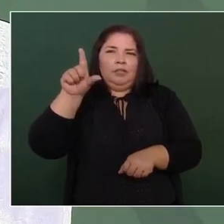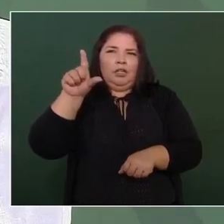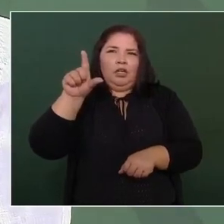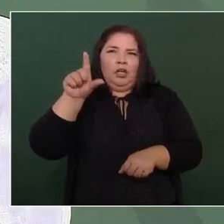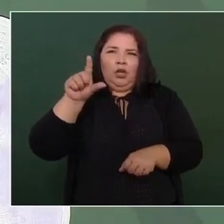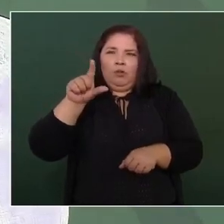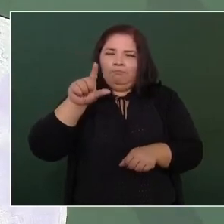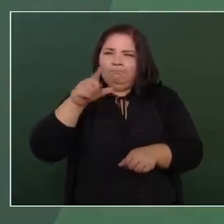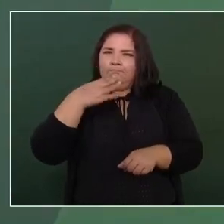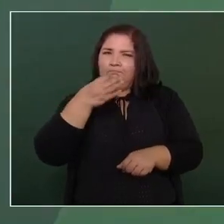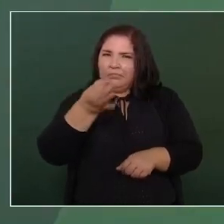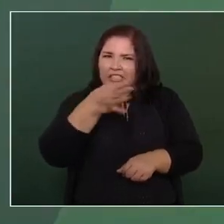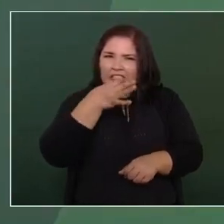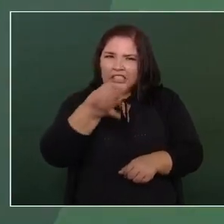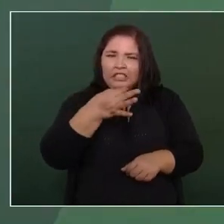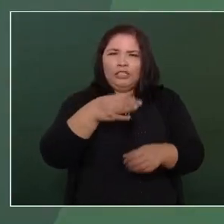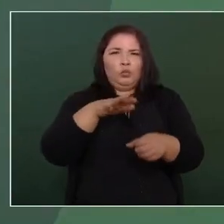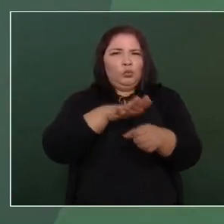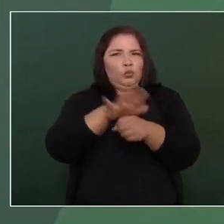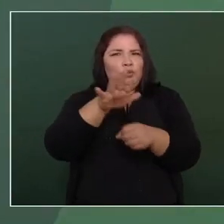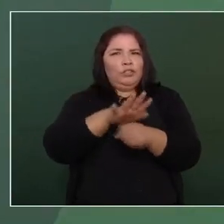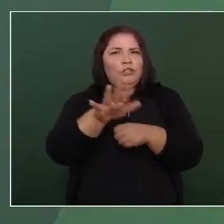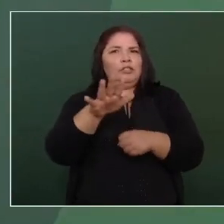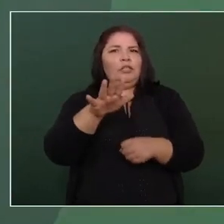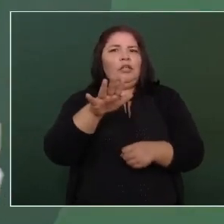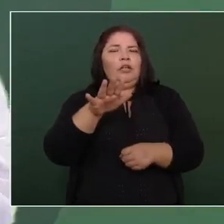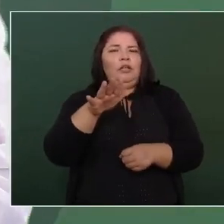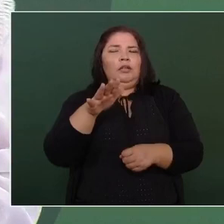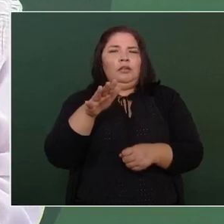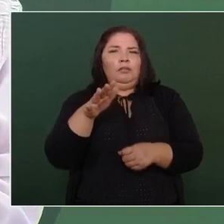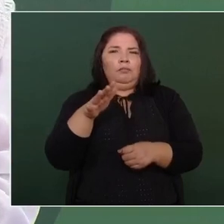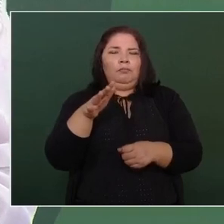con abasto de medicamentos, con